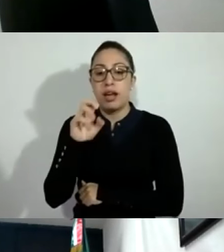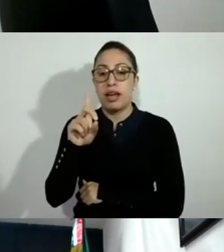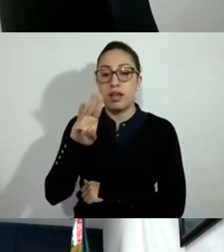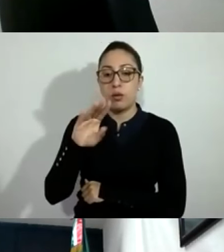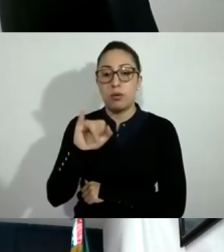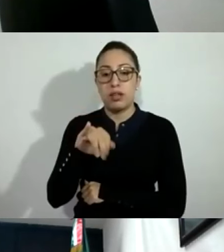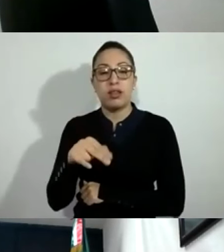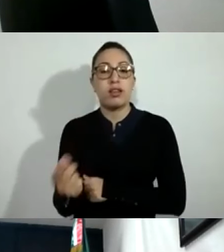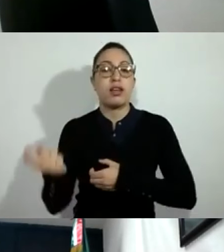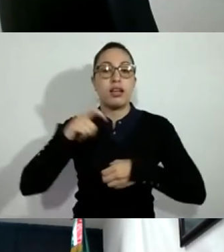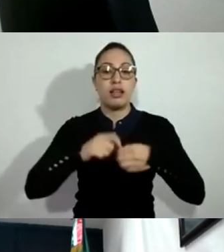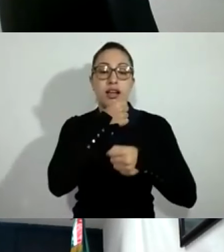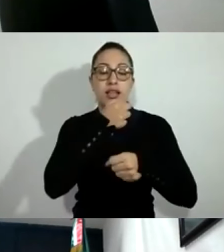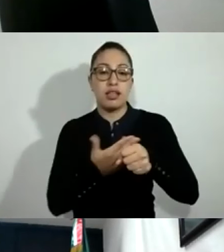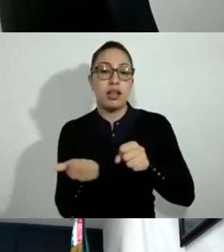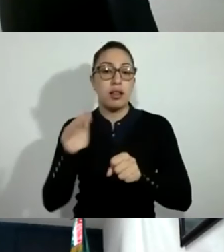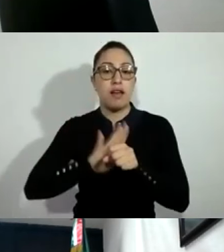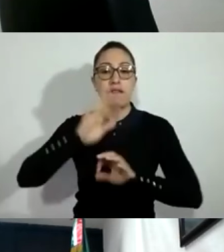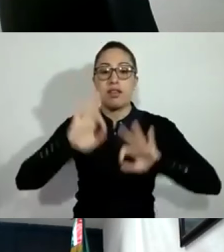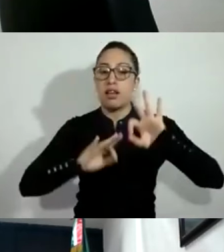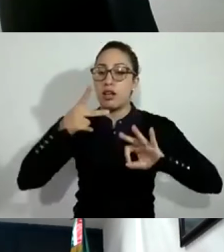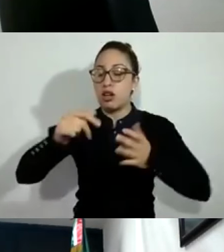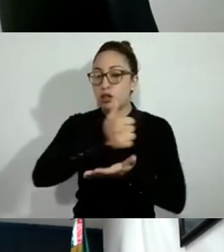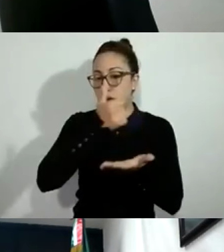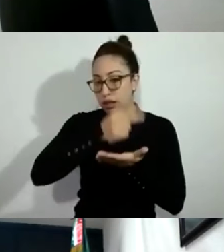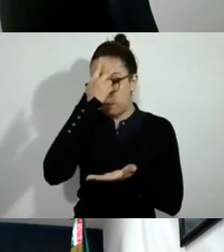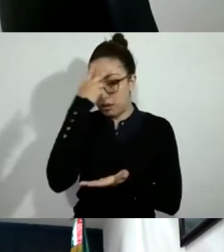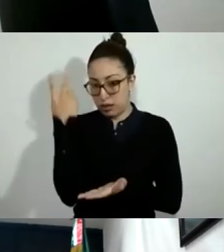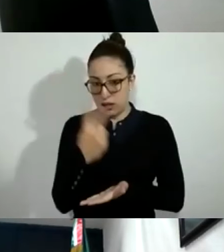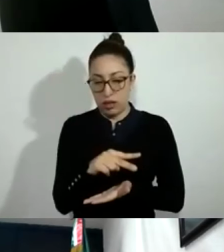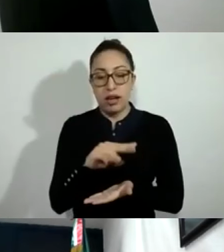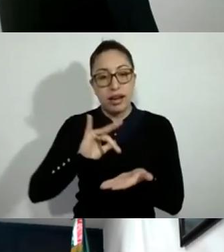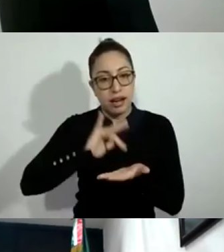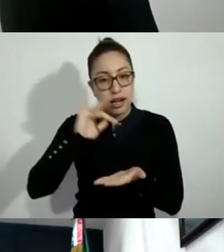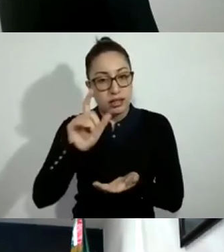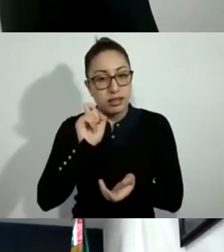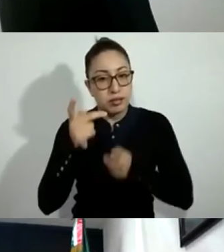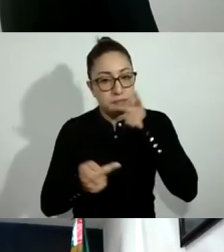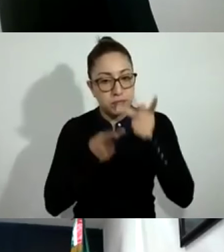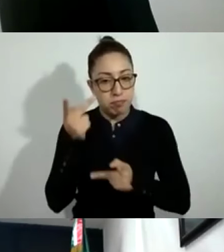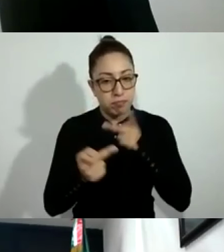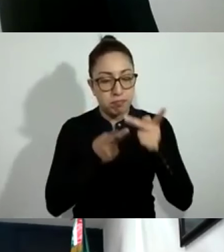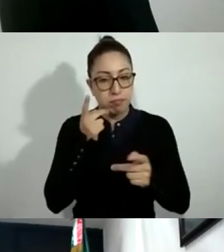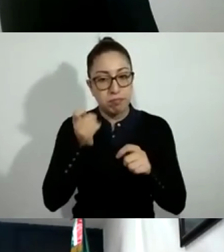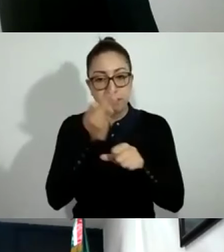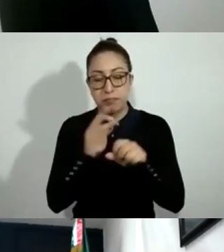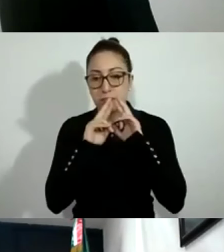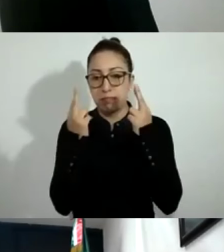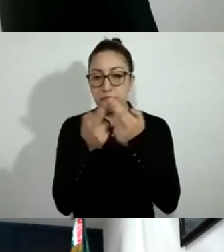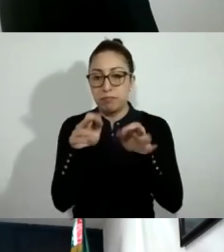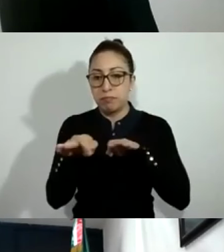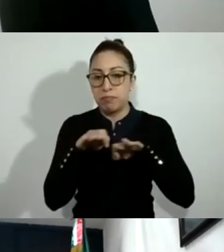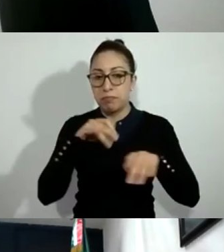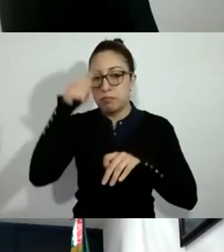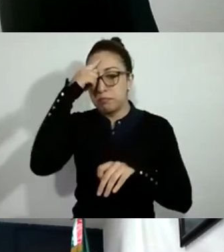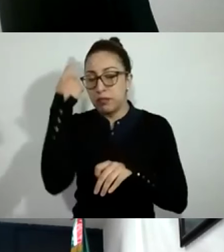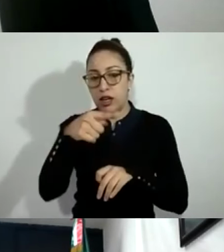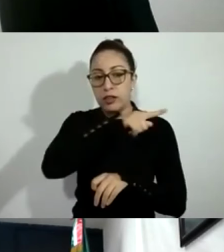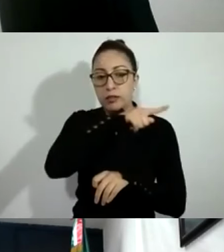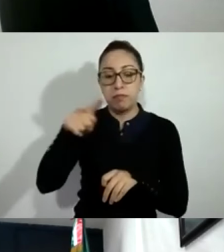de Administración y Finanzas de la Ciudad de México, por su participación. Y en ese sentido, y con la finalidad de